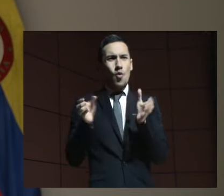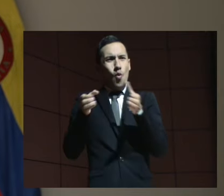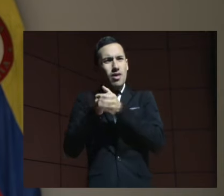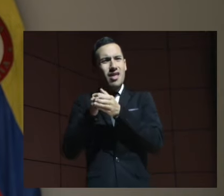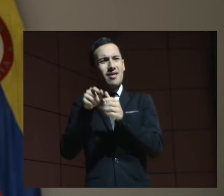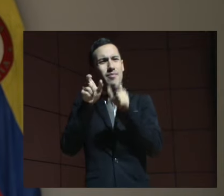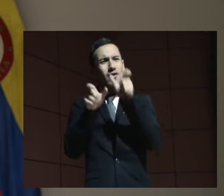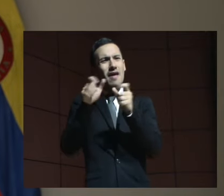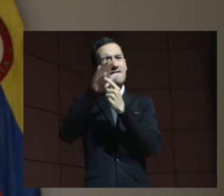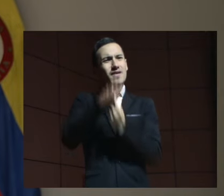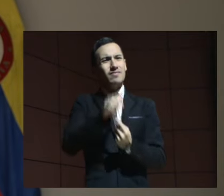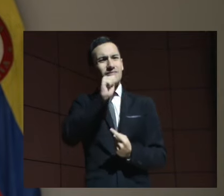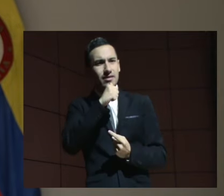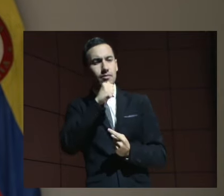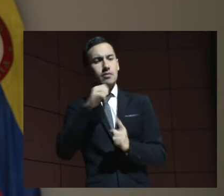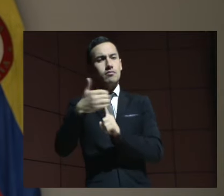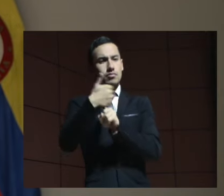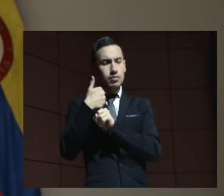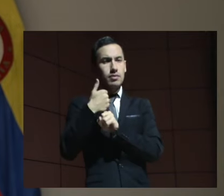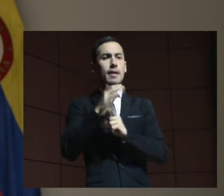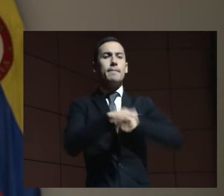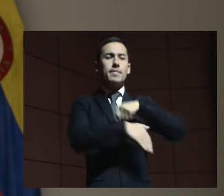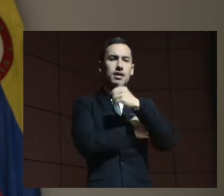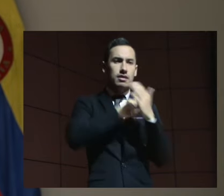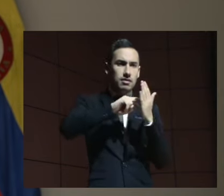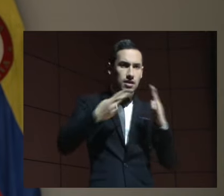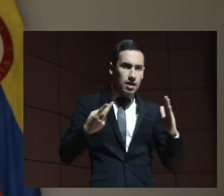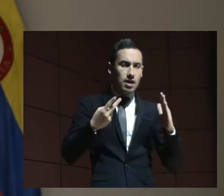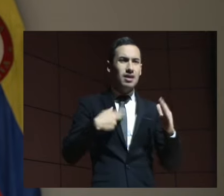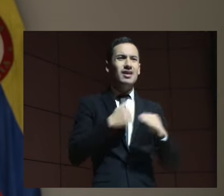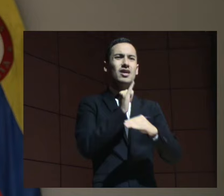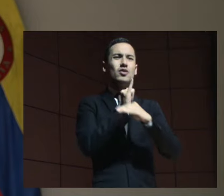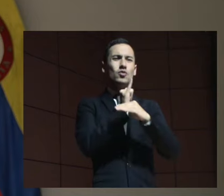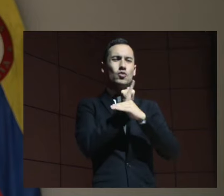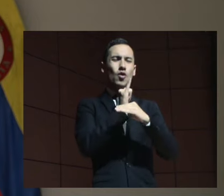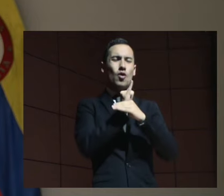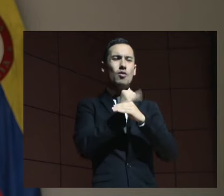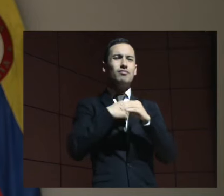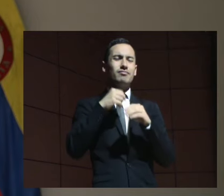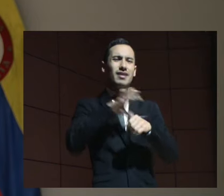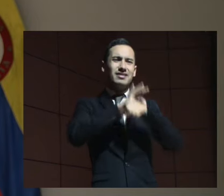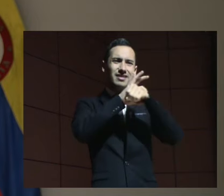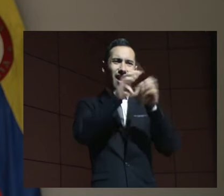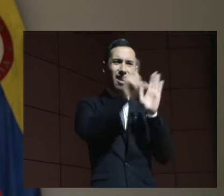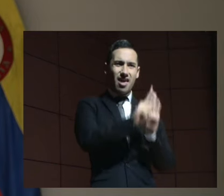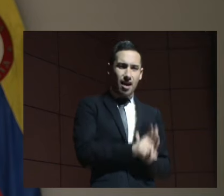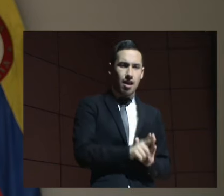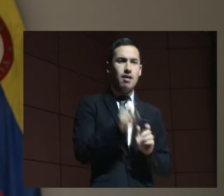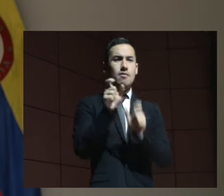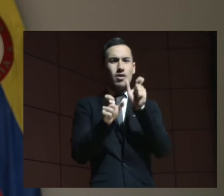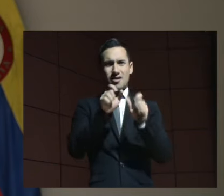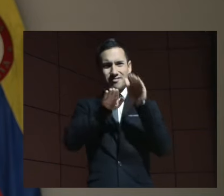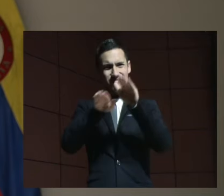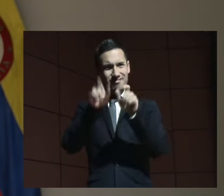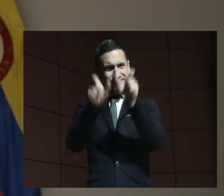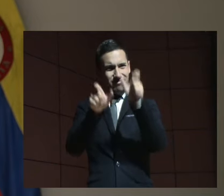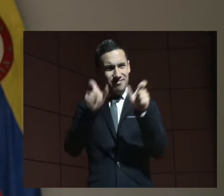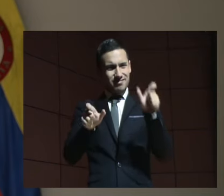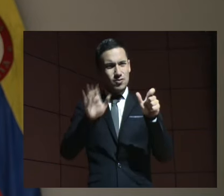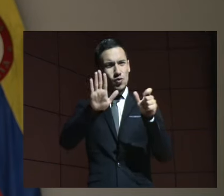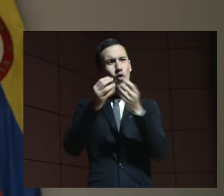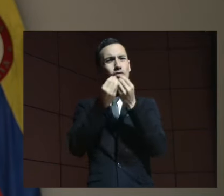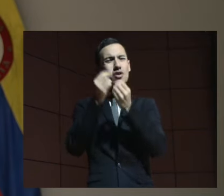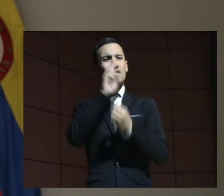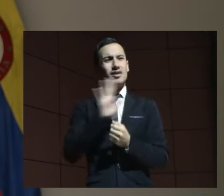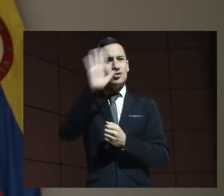el ICBF, la Unidad para las Víctimas, MINTIC, el Instituto Nacional de Medicina Legal, los representantes de las personas